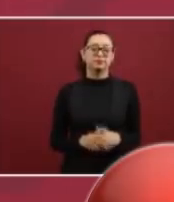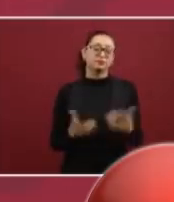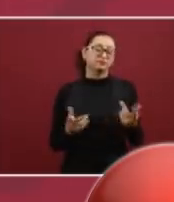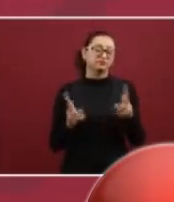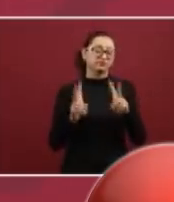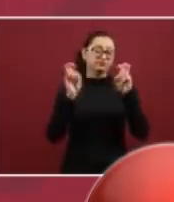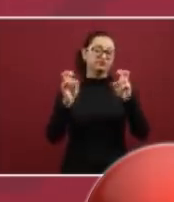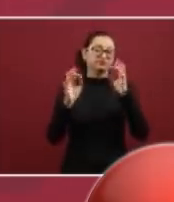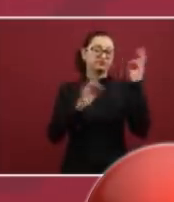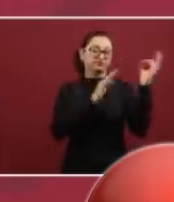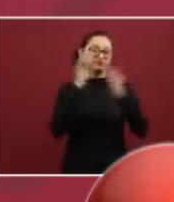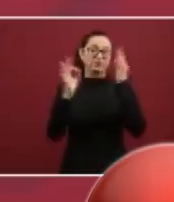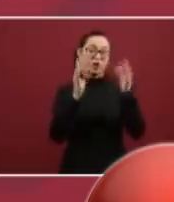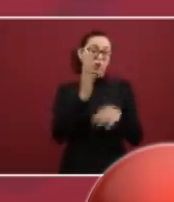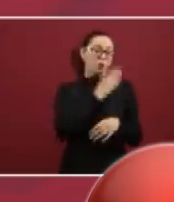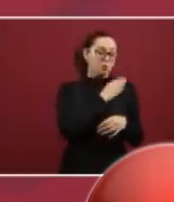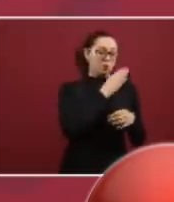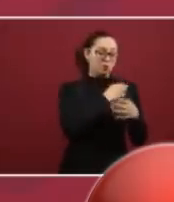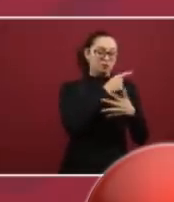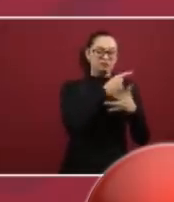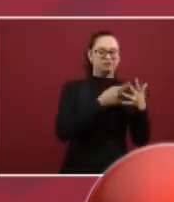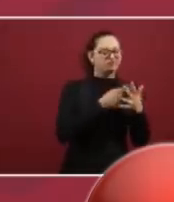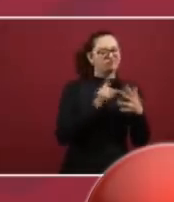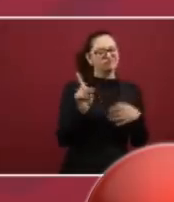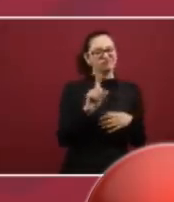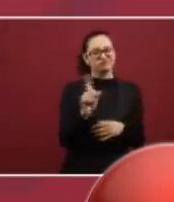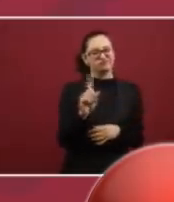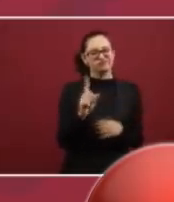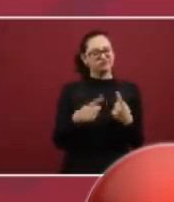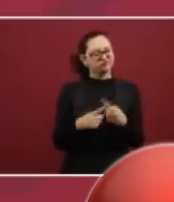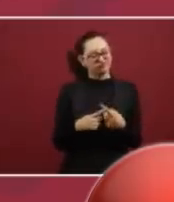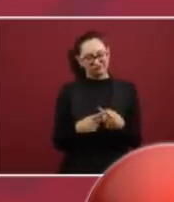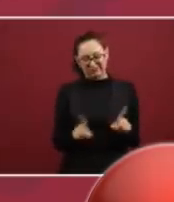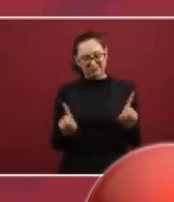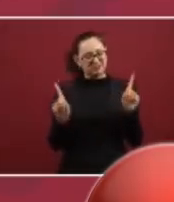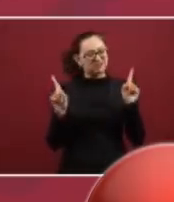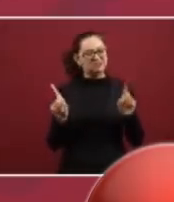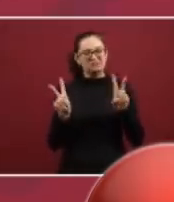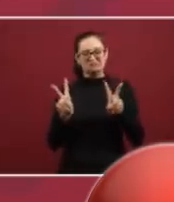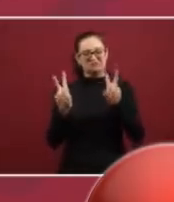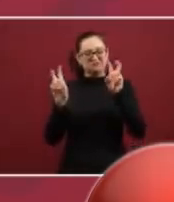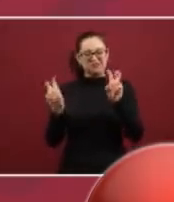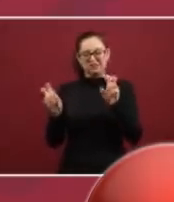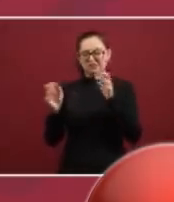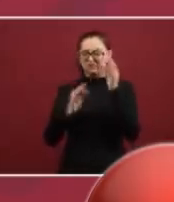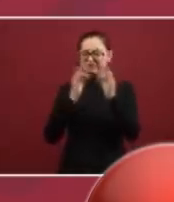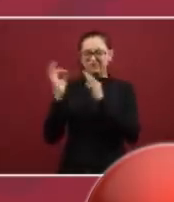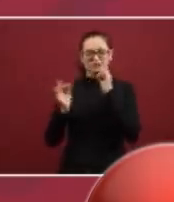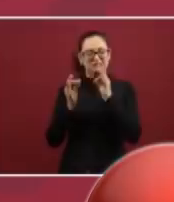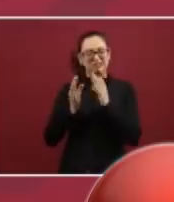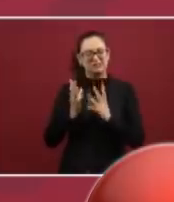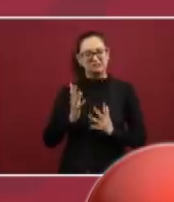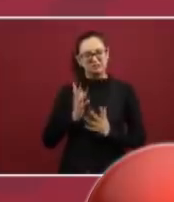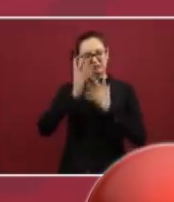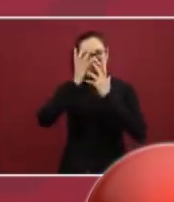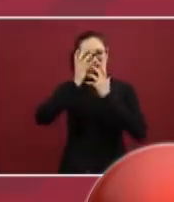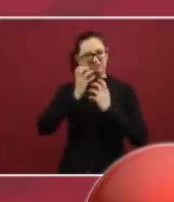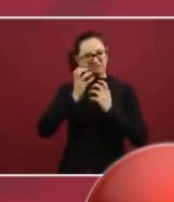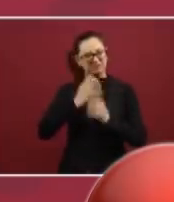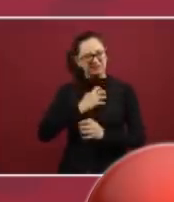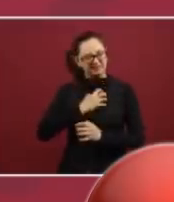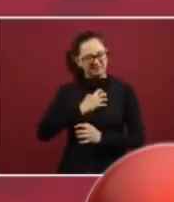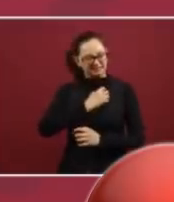gratas, sino algo muy doloroso. Es